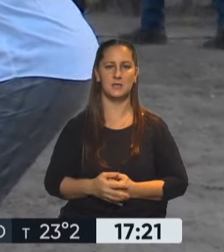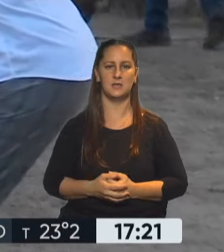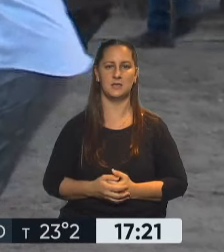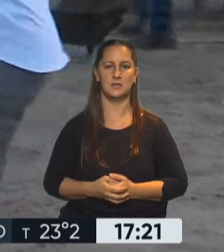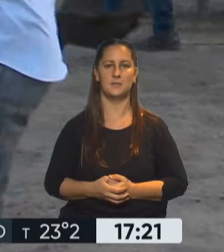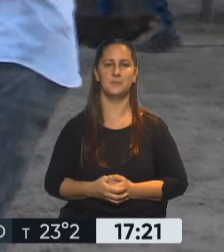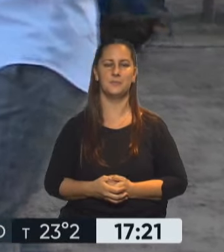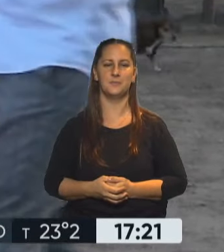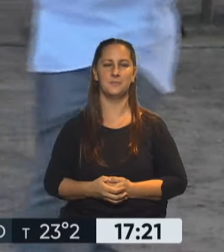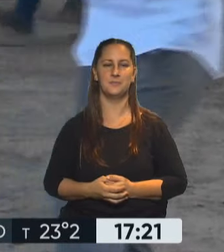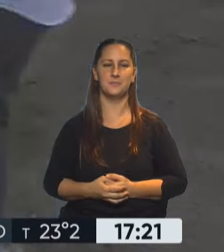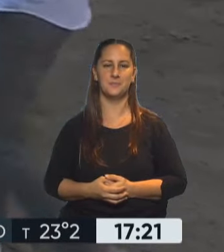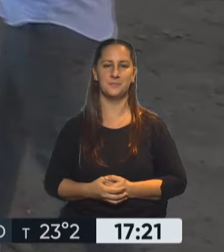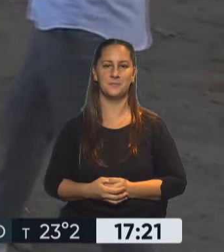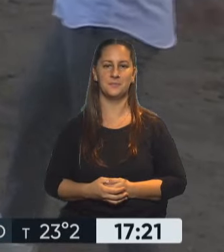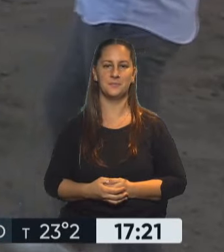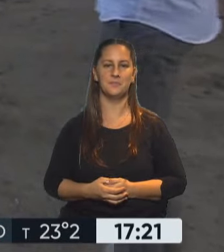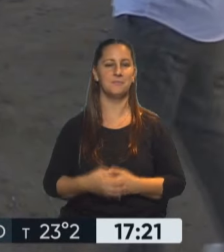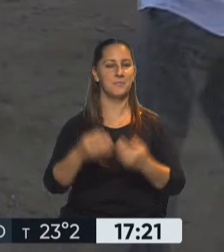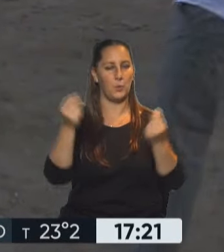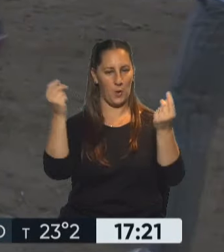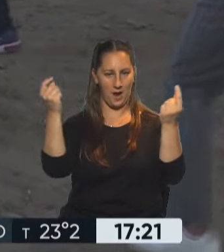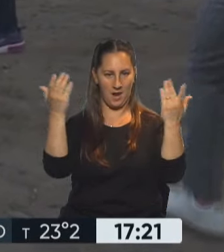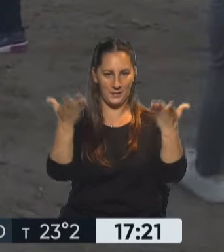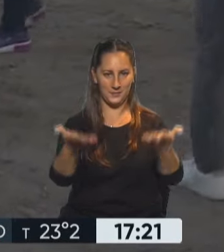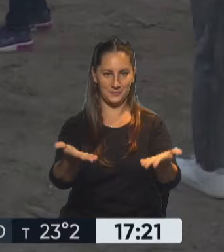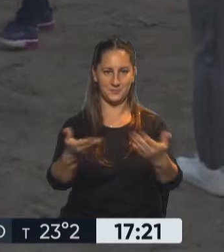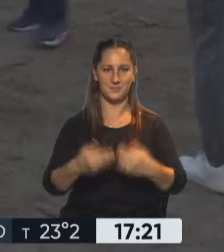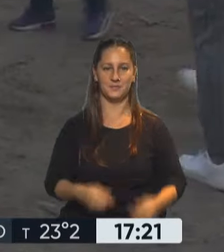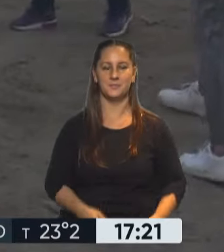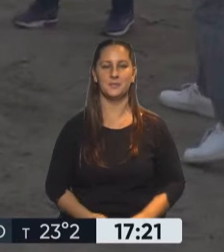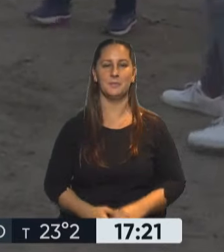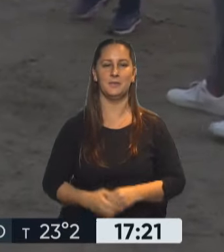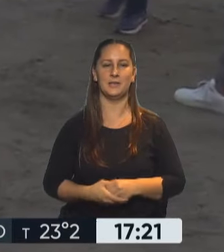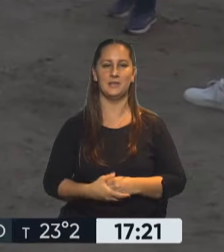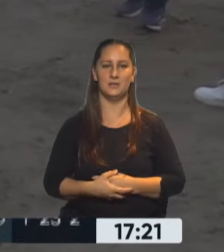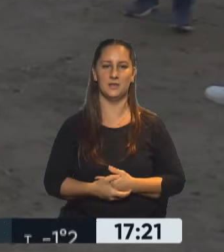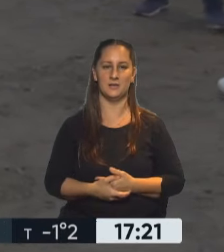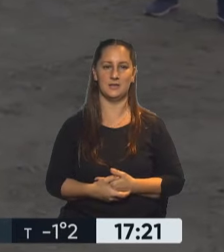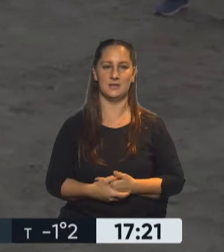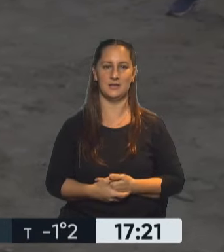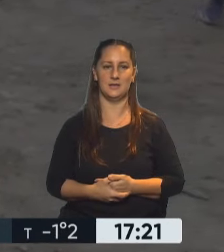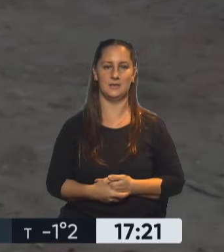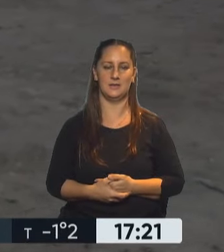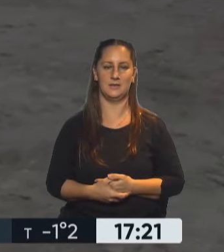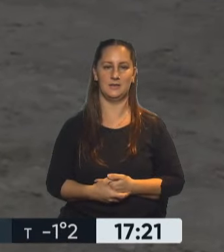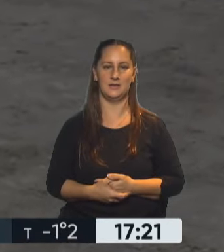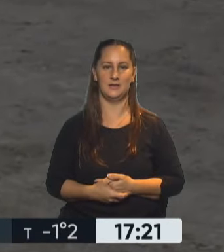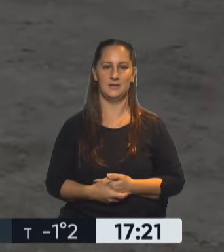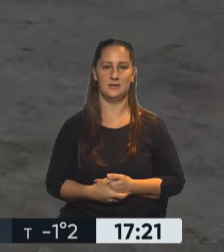de Valle. Muy bien, entonces la pista de ustedes, el patio de ustedes, y ahí tenemos.